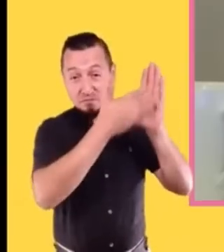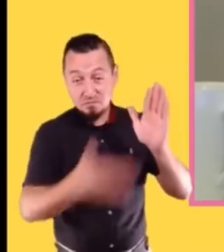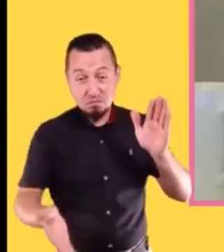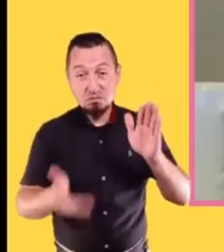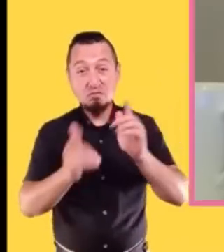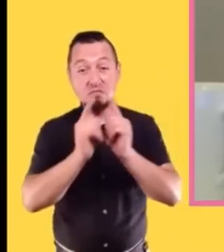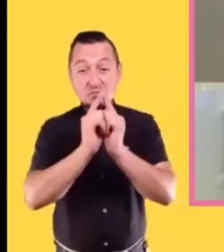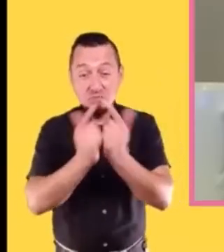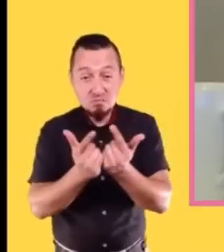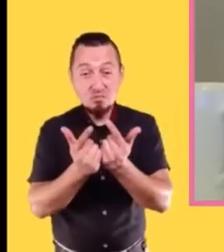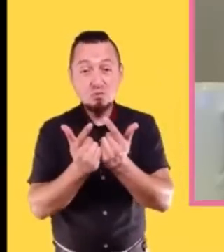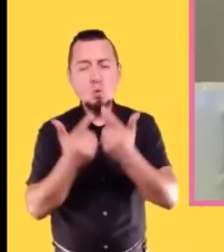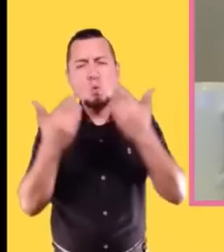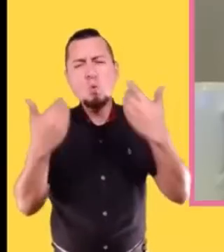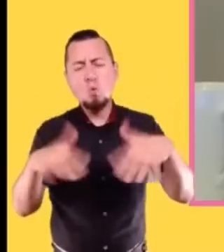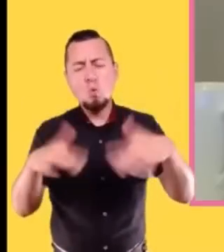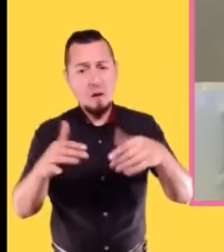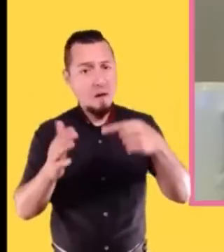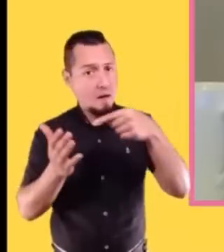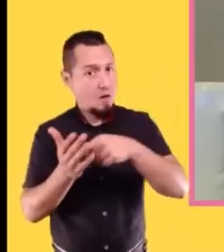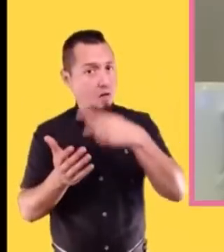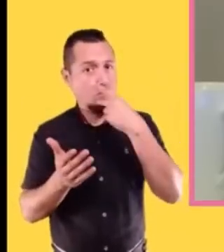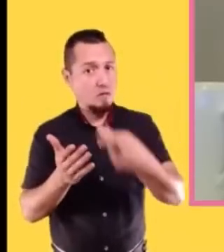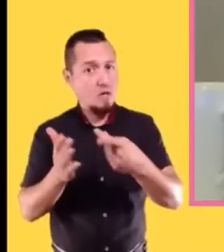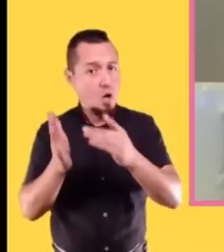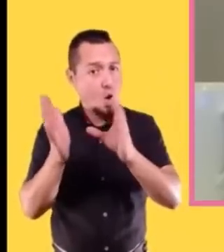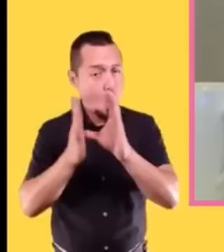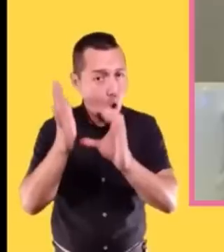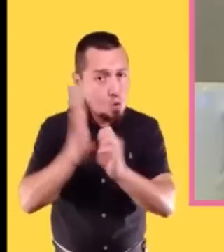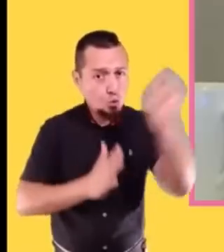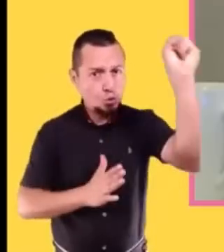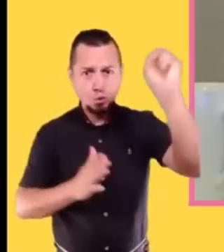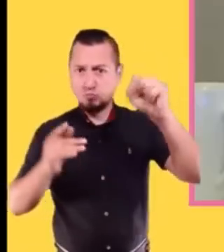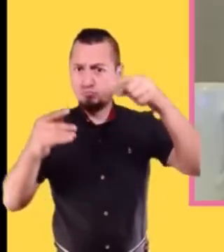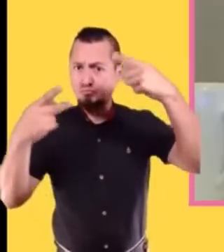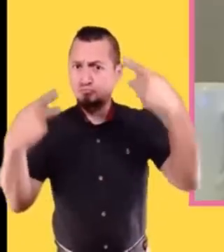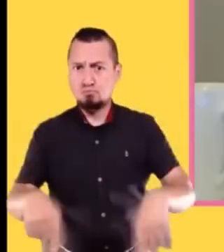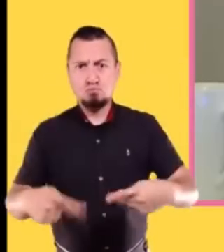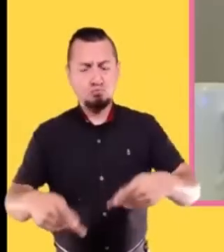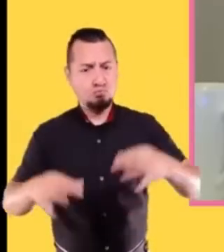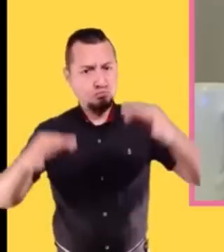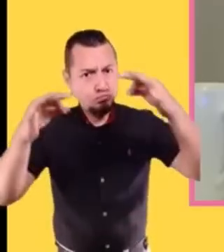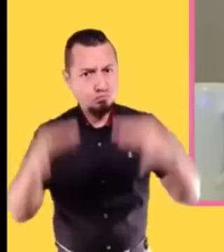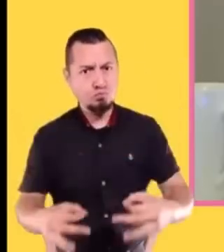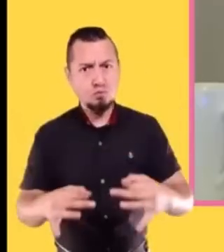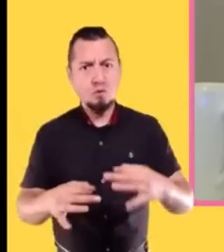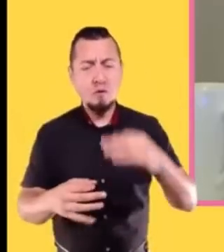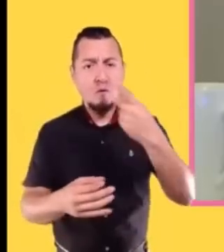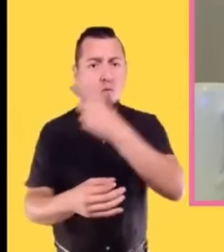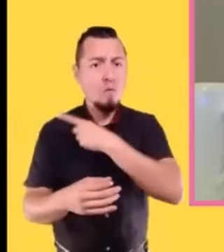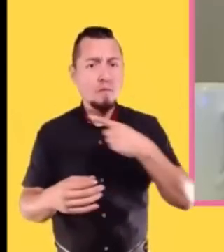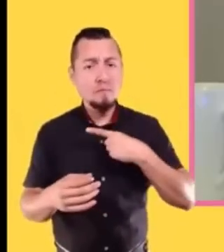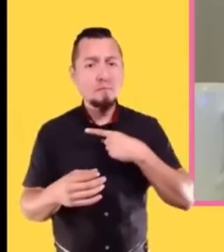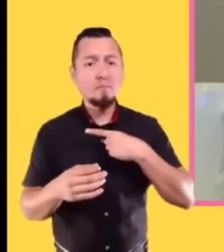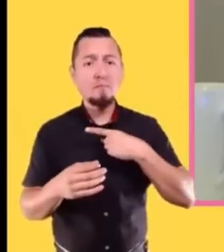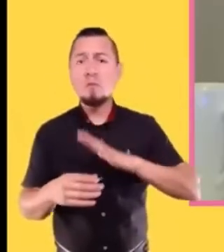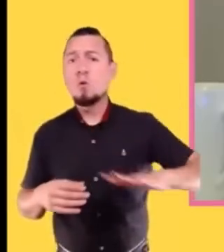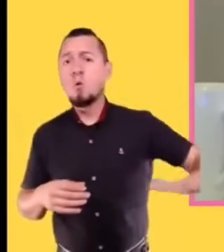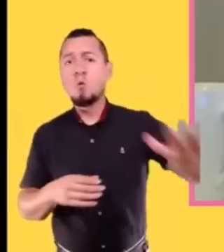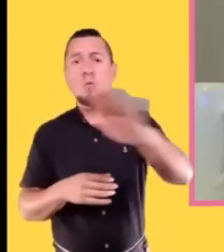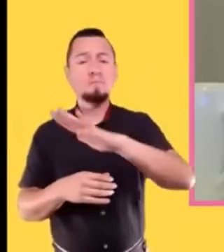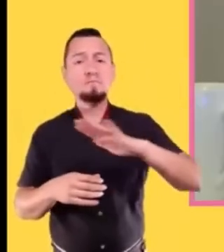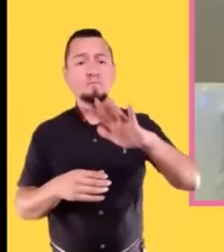por mandato constitucional, la pluralidad del país en todos sus aspectos, de manera universal,